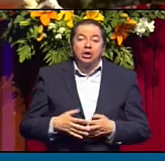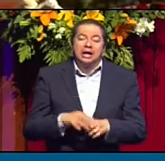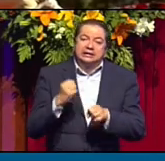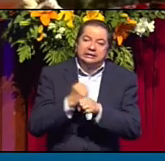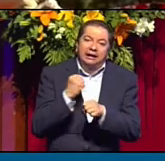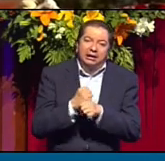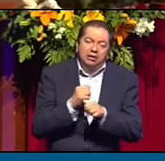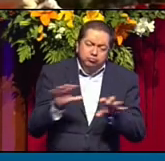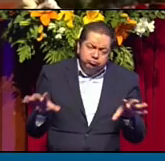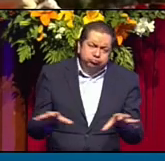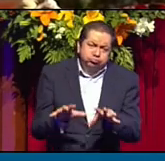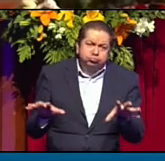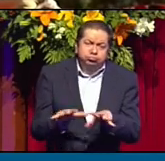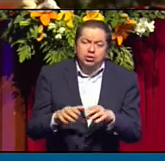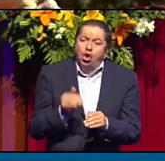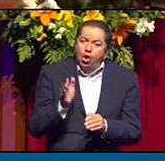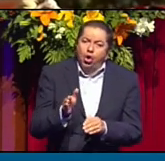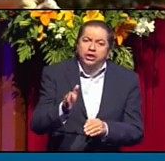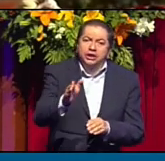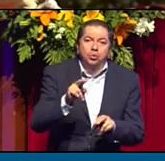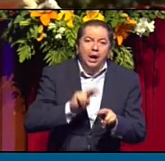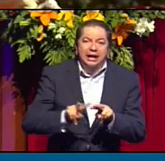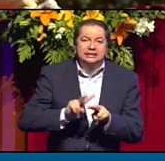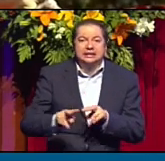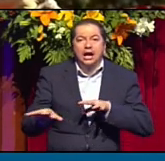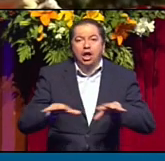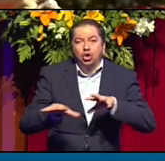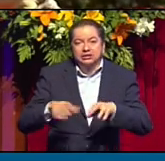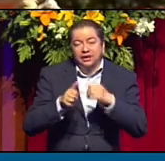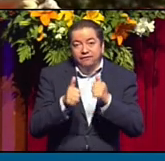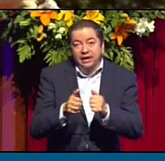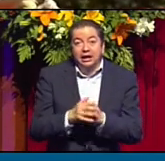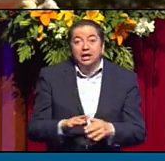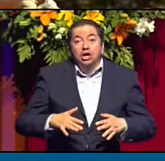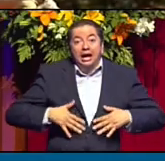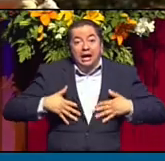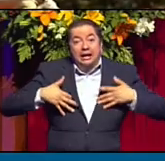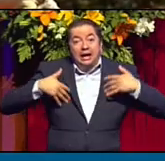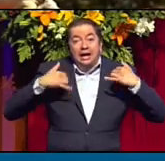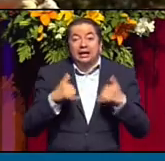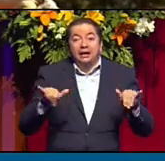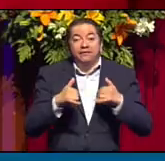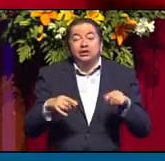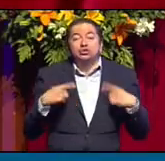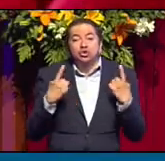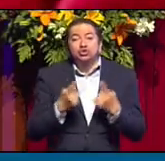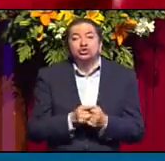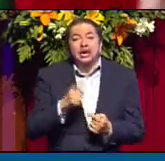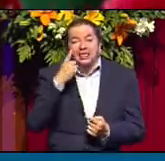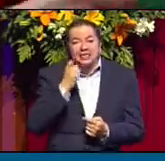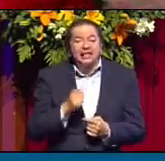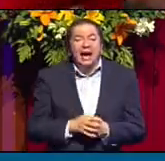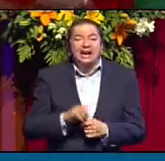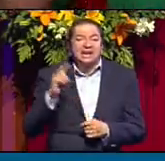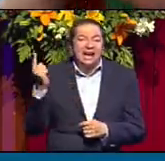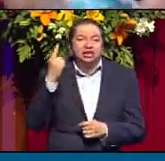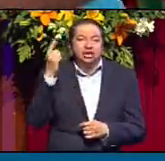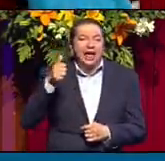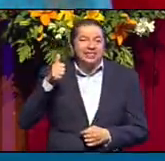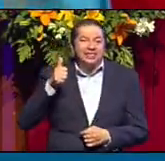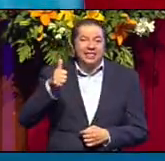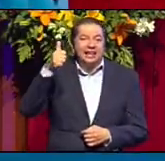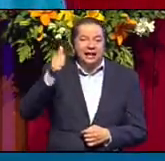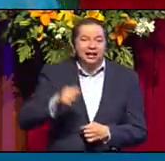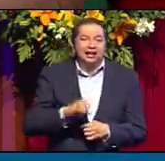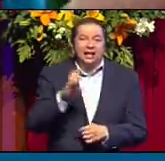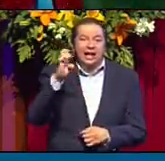Bueno, seguir trabajando, seguir haciendo las cosas bien. Nosotros tuvimos una actividad recreativa con dirigentes sociales de la comuna enmarcada en el Día Nacional del Dirigente. Eduardo